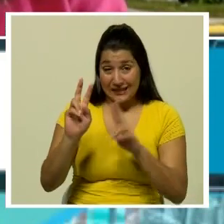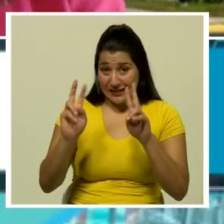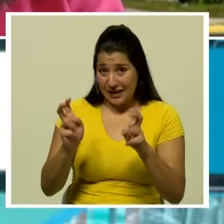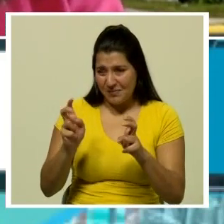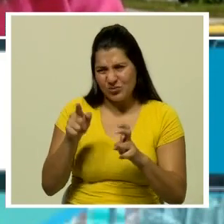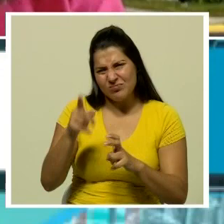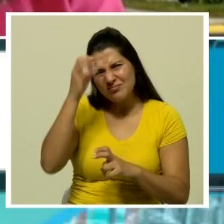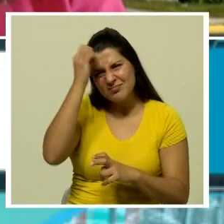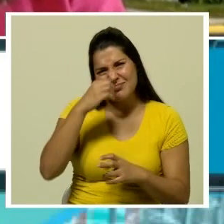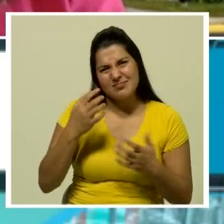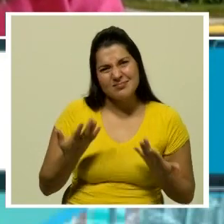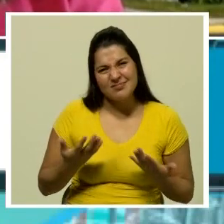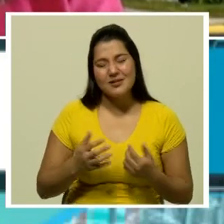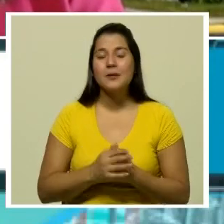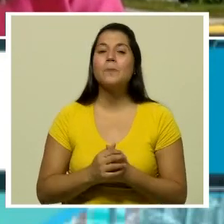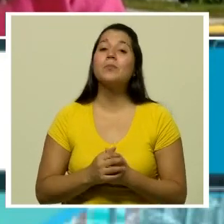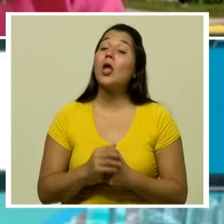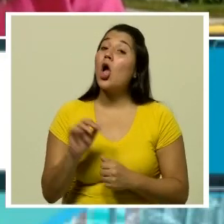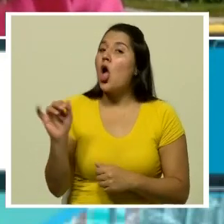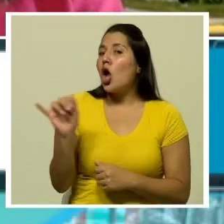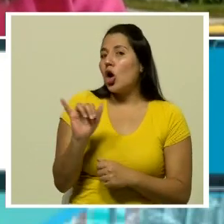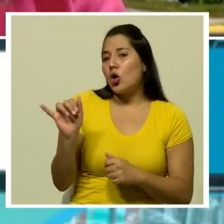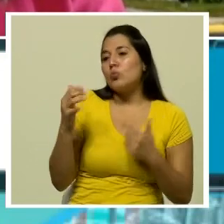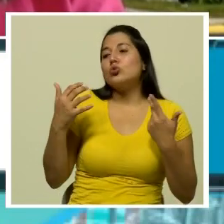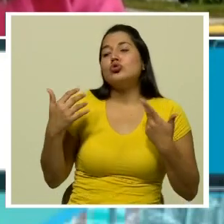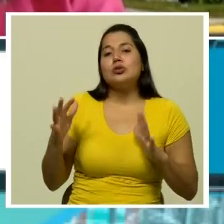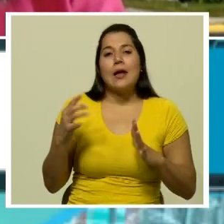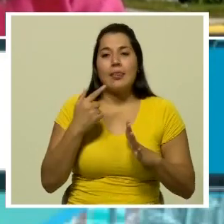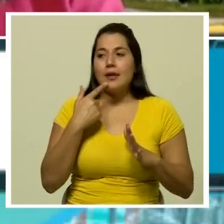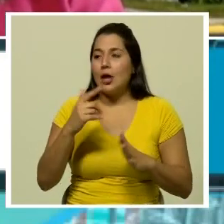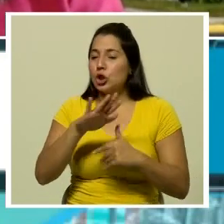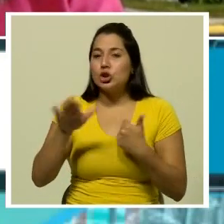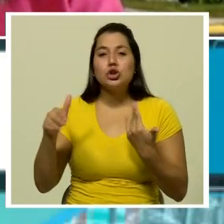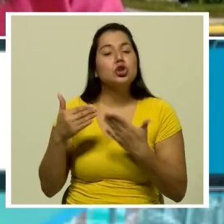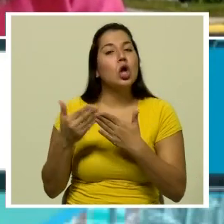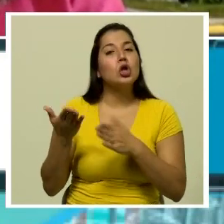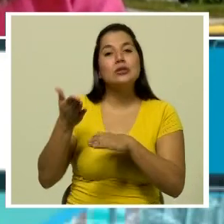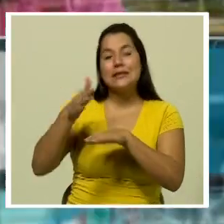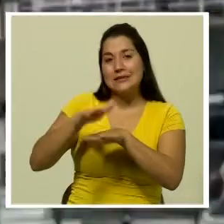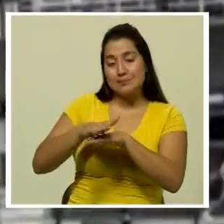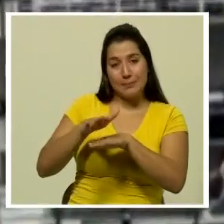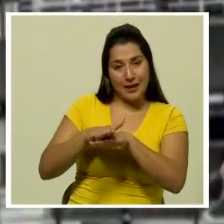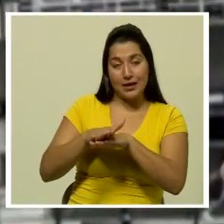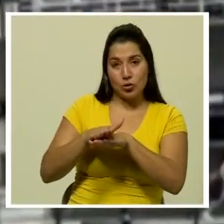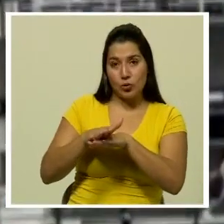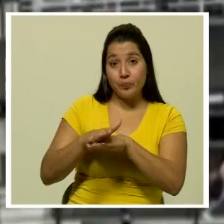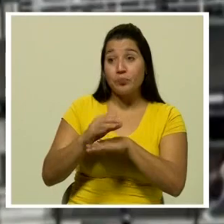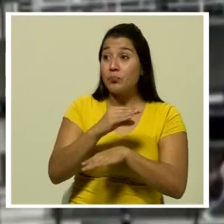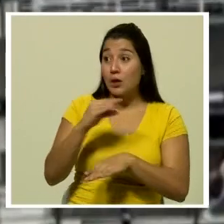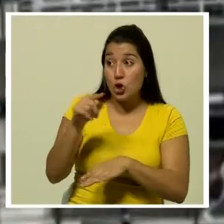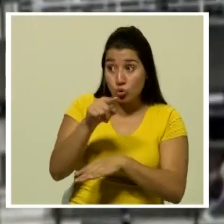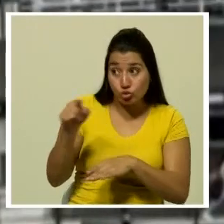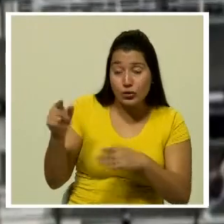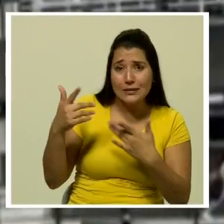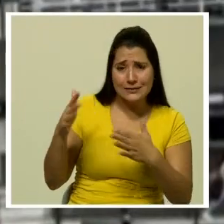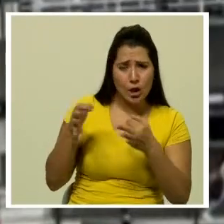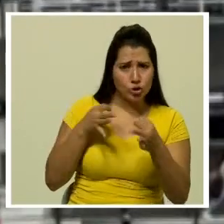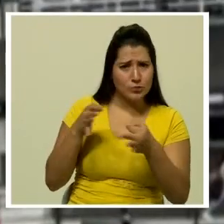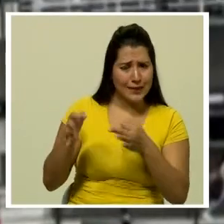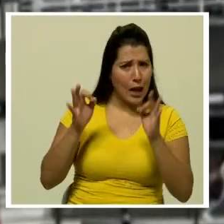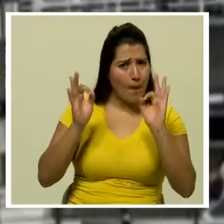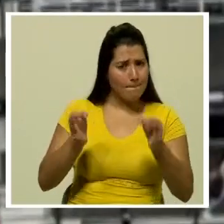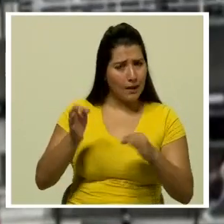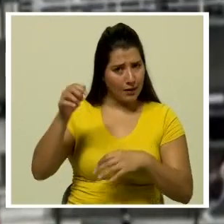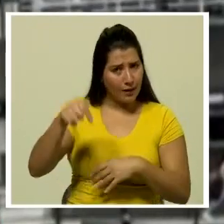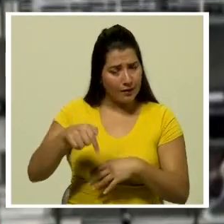Bueno, es como han dicho todos los expertos y en esta emisión de noticias ustedes lo abordaron muy bien,